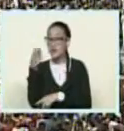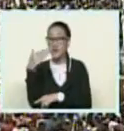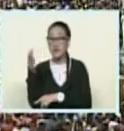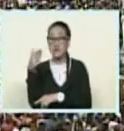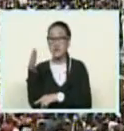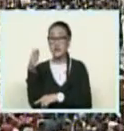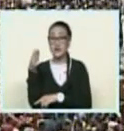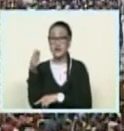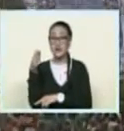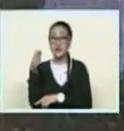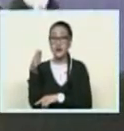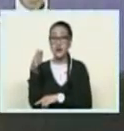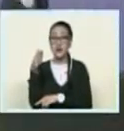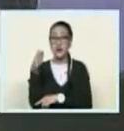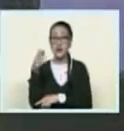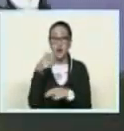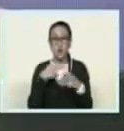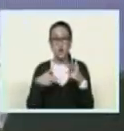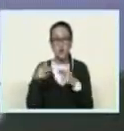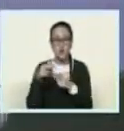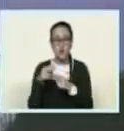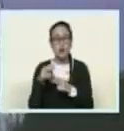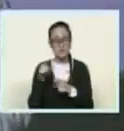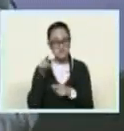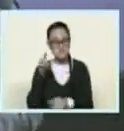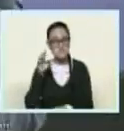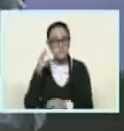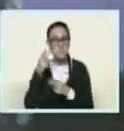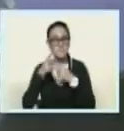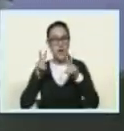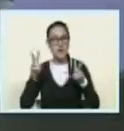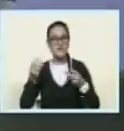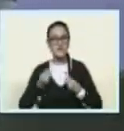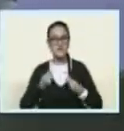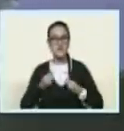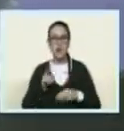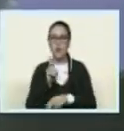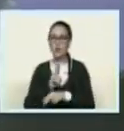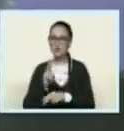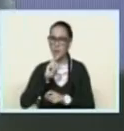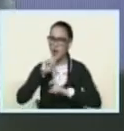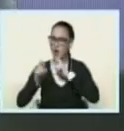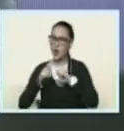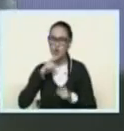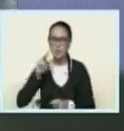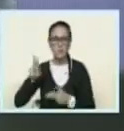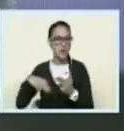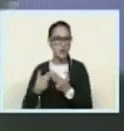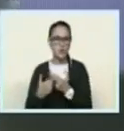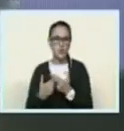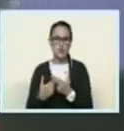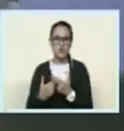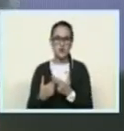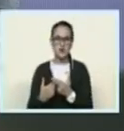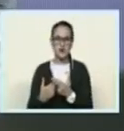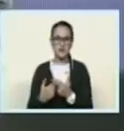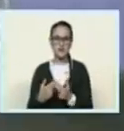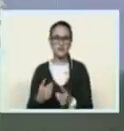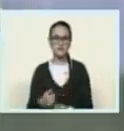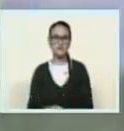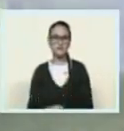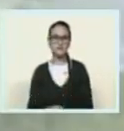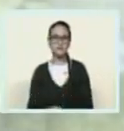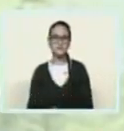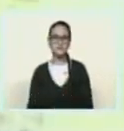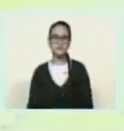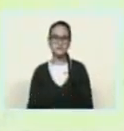fue construido para la paz, para la vida, que más nunca sea usado para el odio, para la discordia, para la